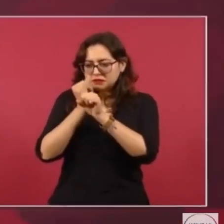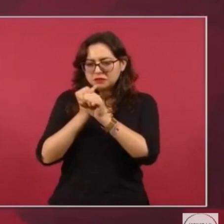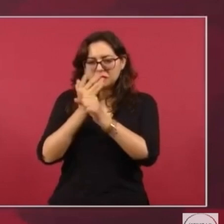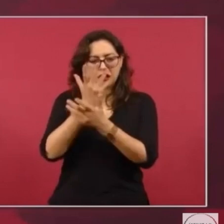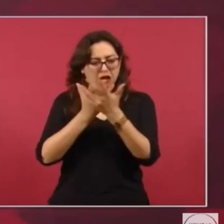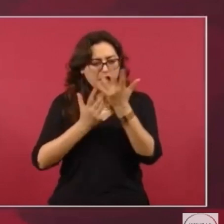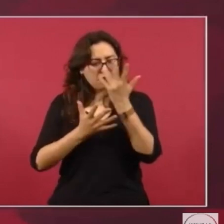No,